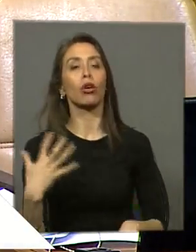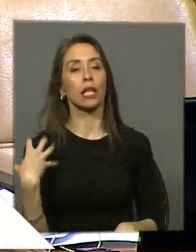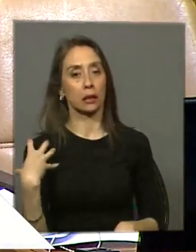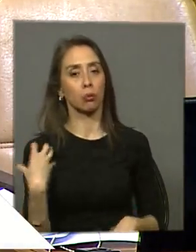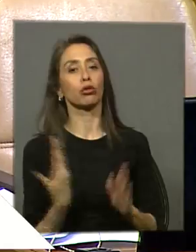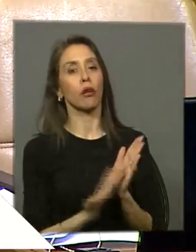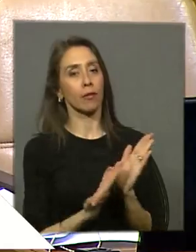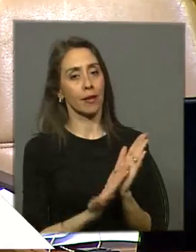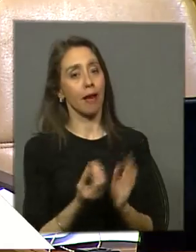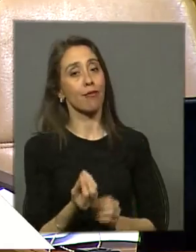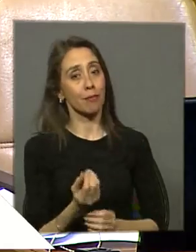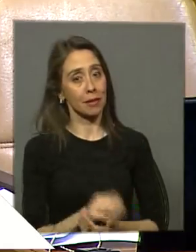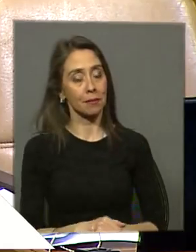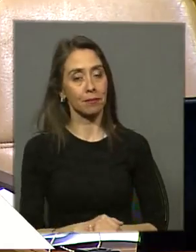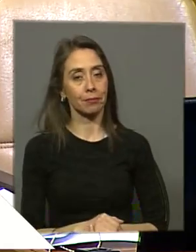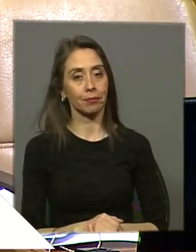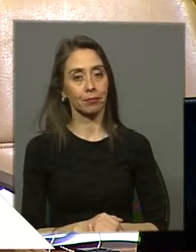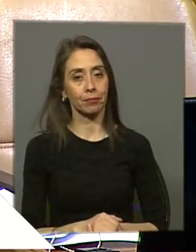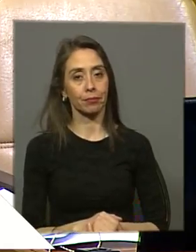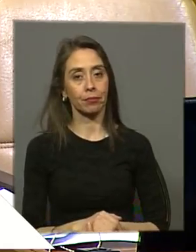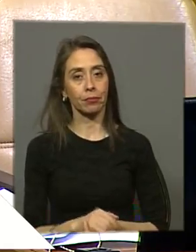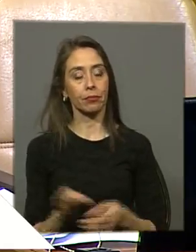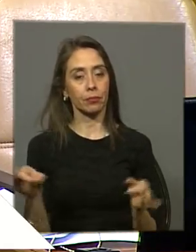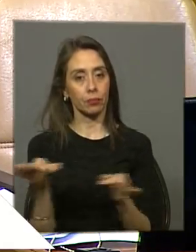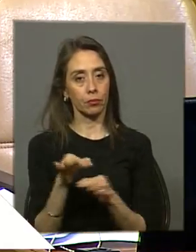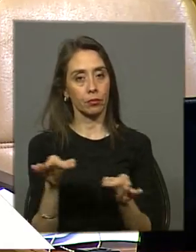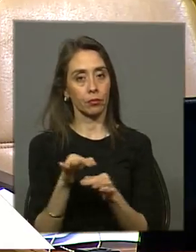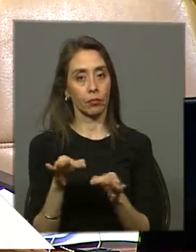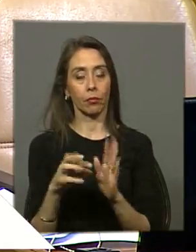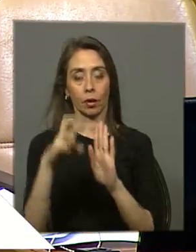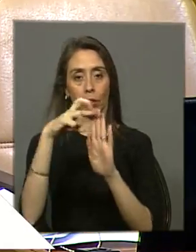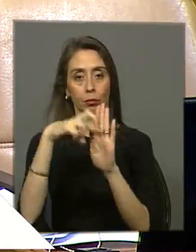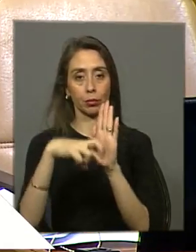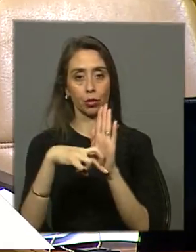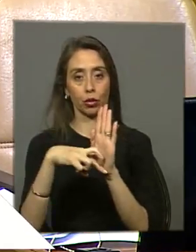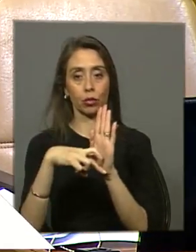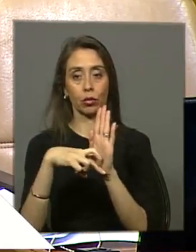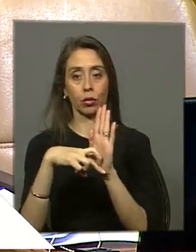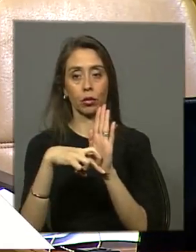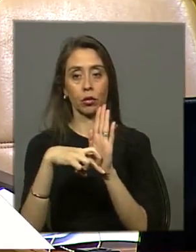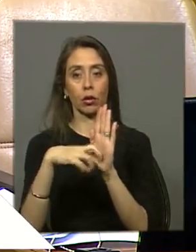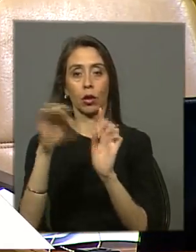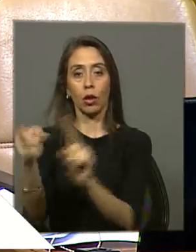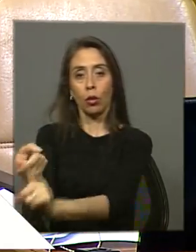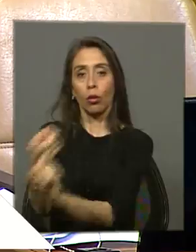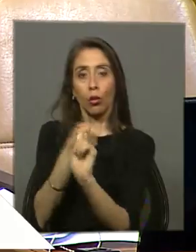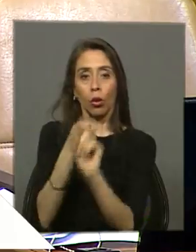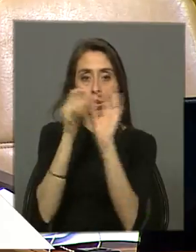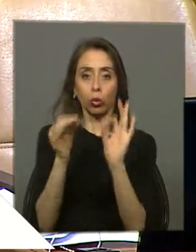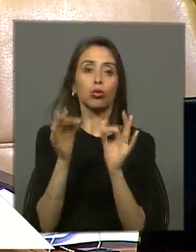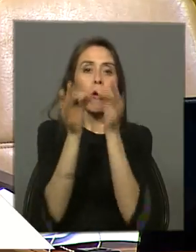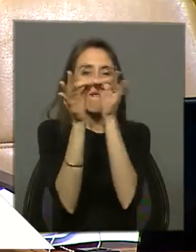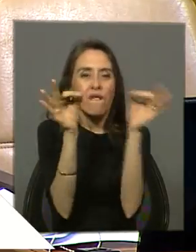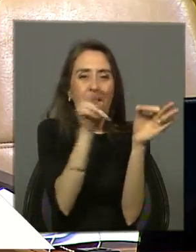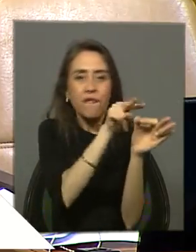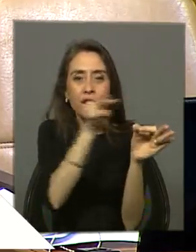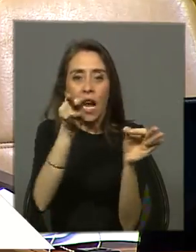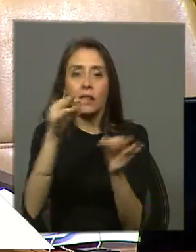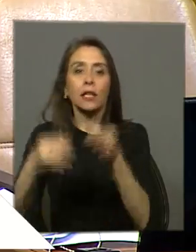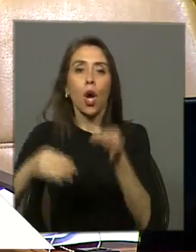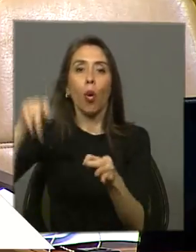ocurra en este contexto el proyecto no hace sino recoger ya de forma expresa lo que la